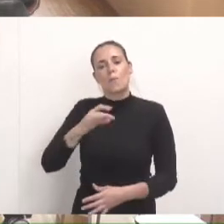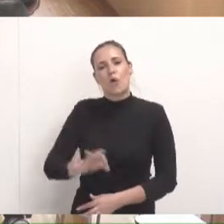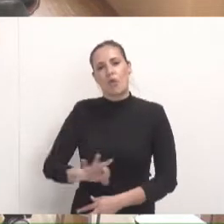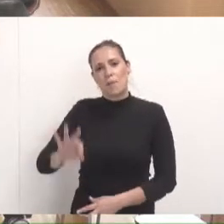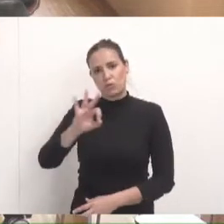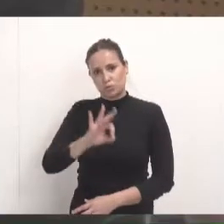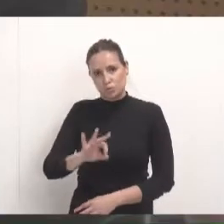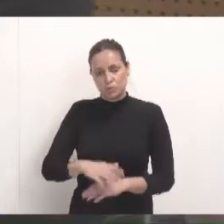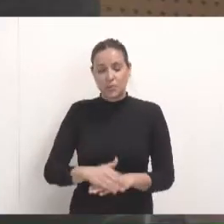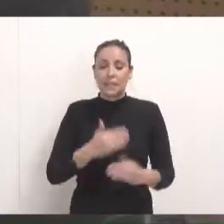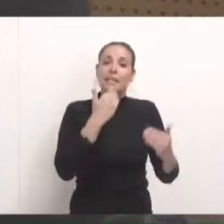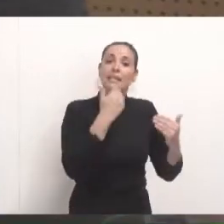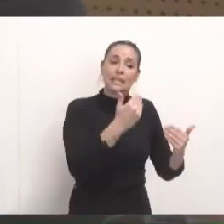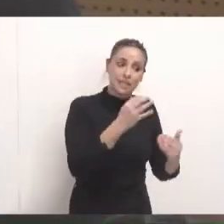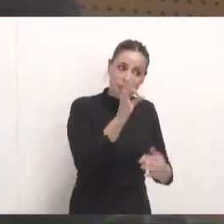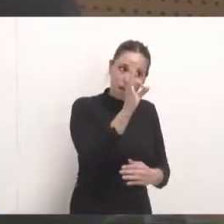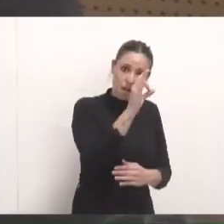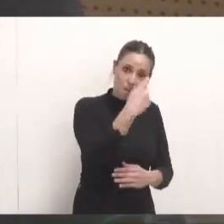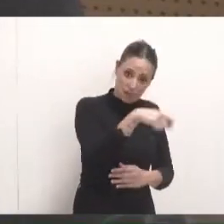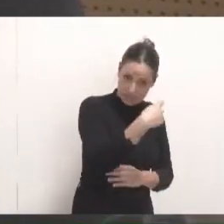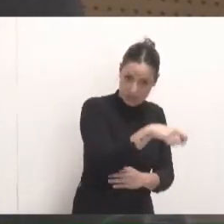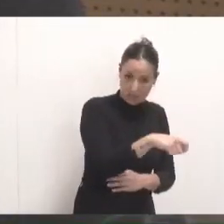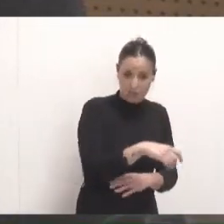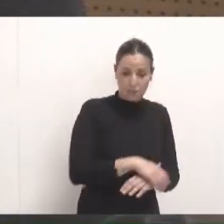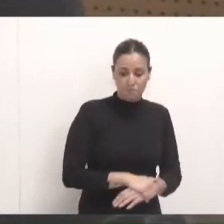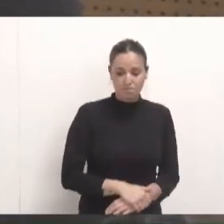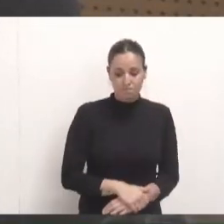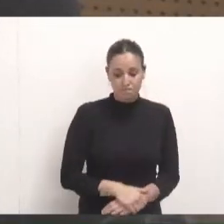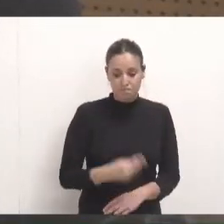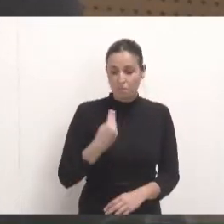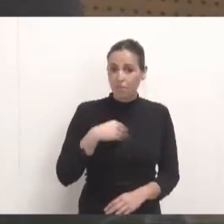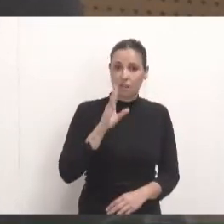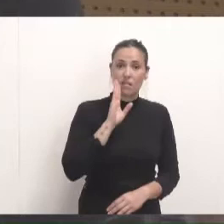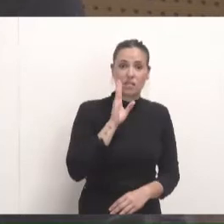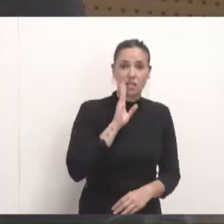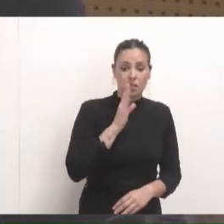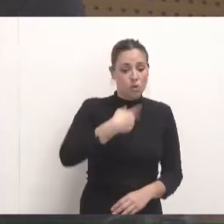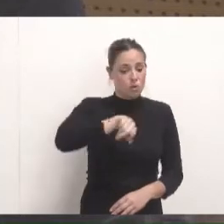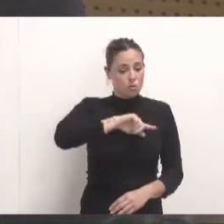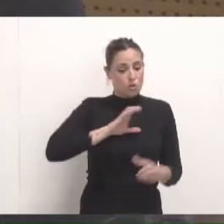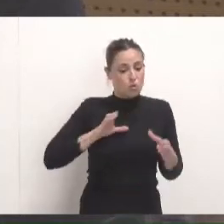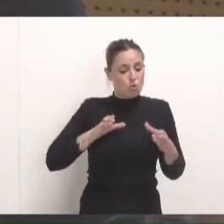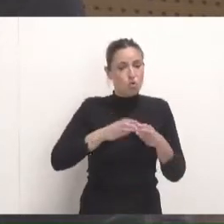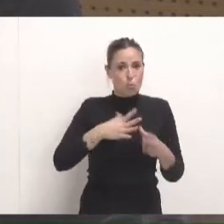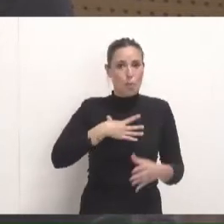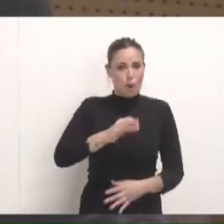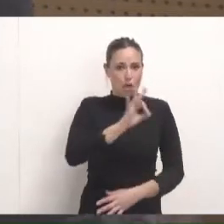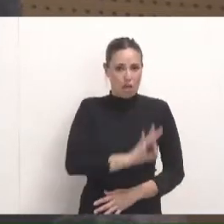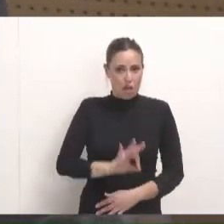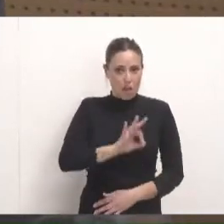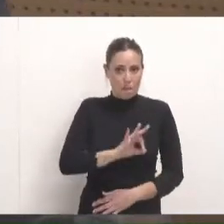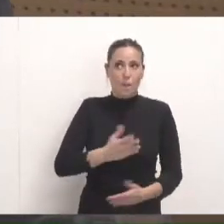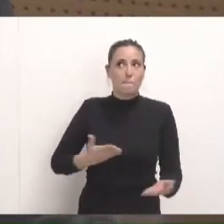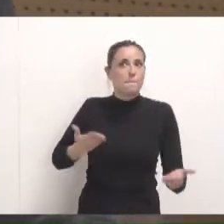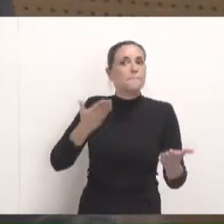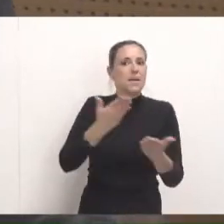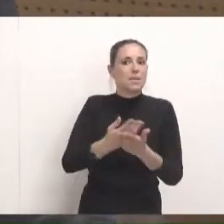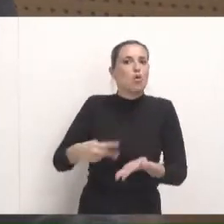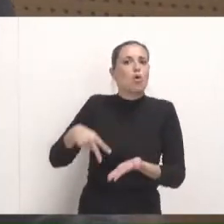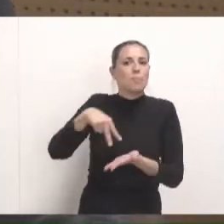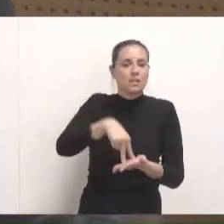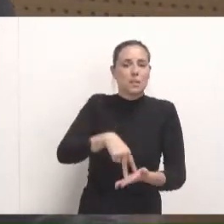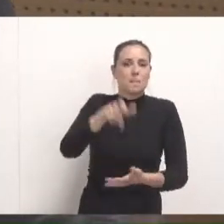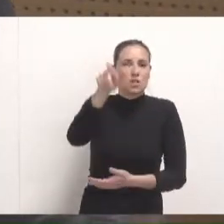Gracias, presidente. Efectivamente, como se ha dicho, fue nuestro Grupo de Podemos quien ha solicitado esta comparecencia al señor consejero de